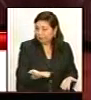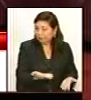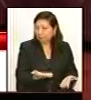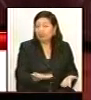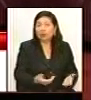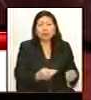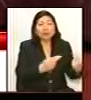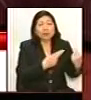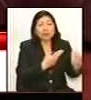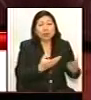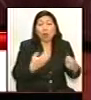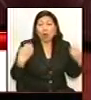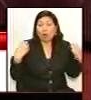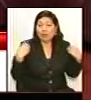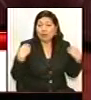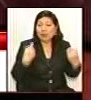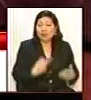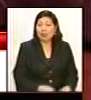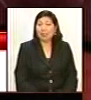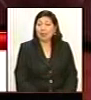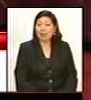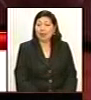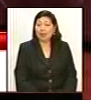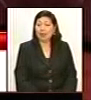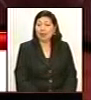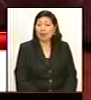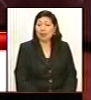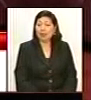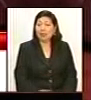de un responsable de la oficina de adquisiciones?